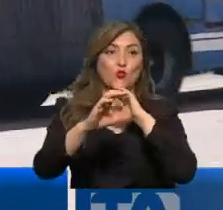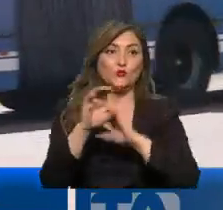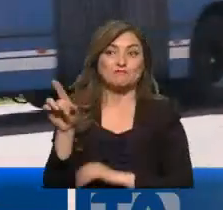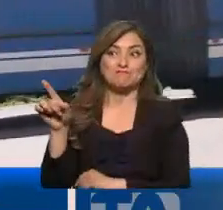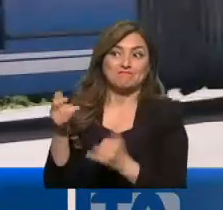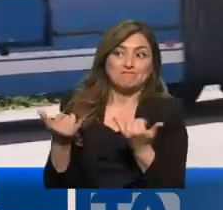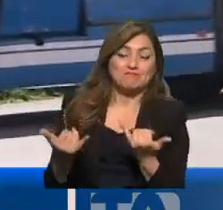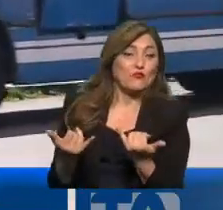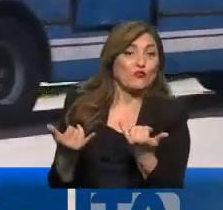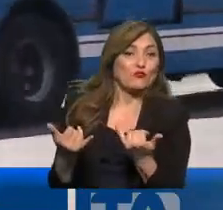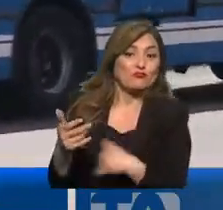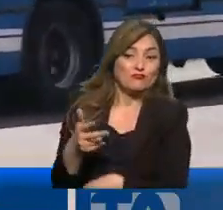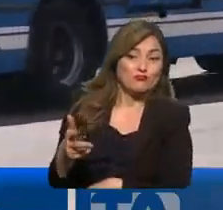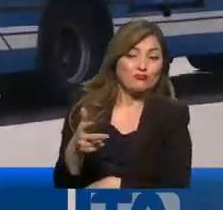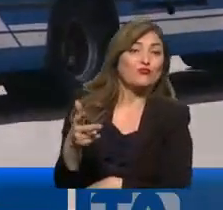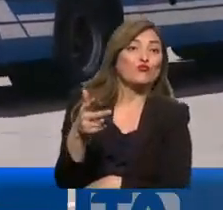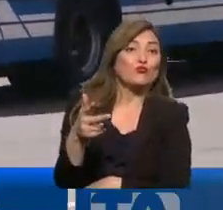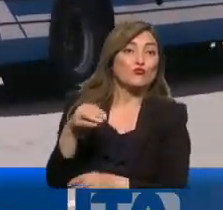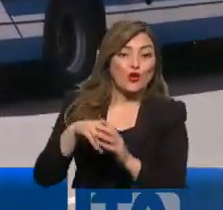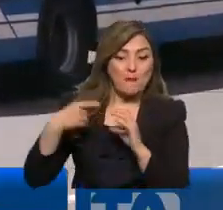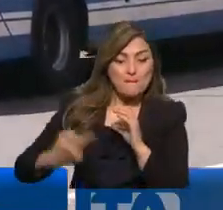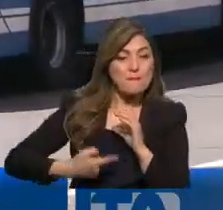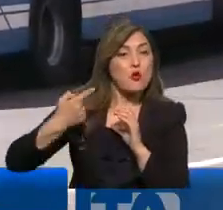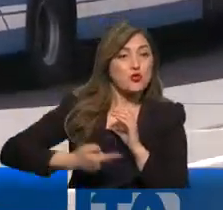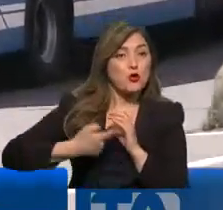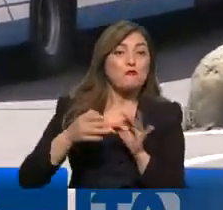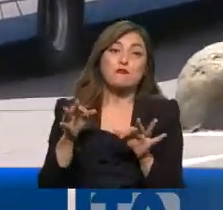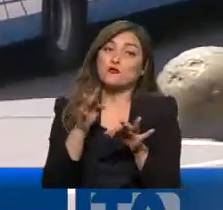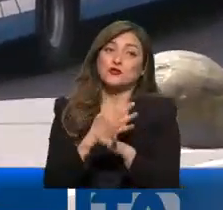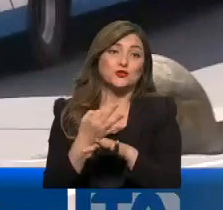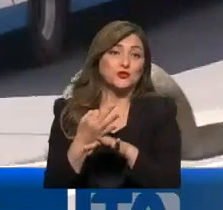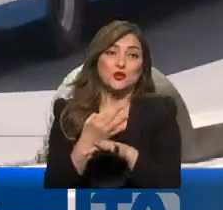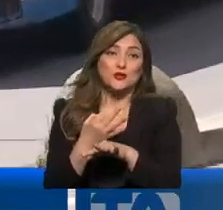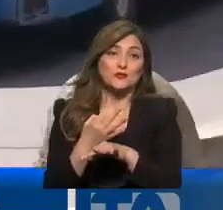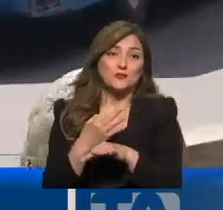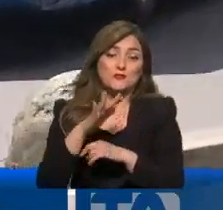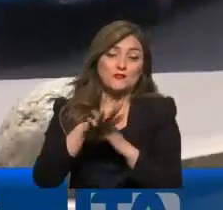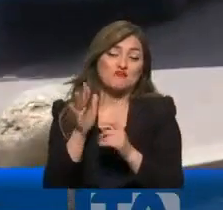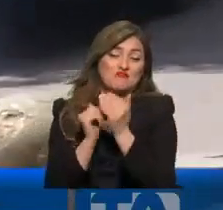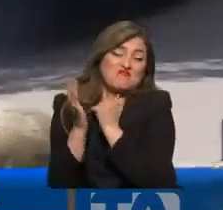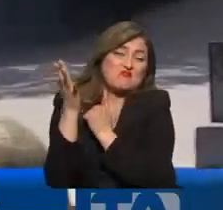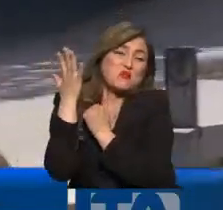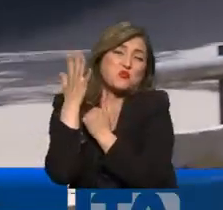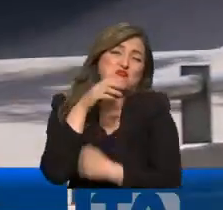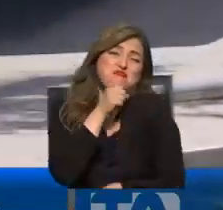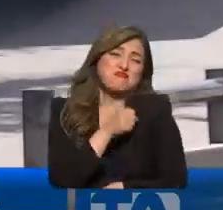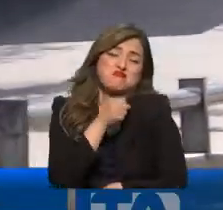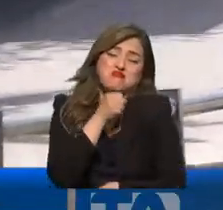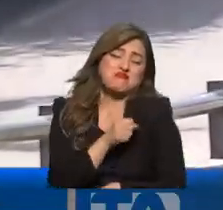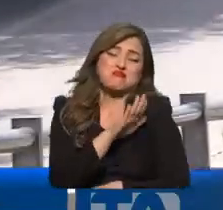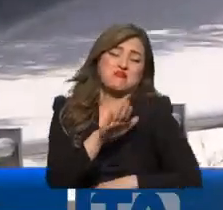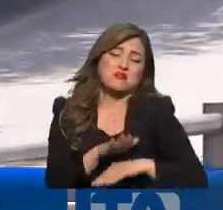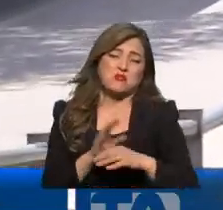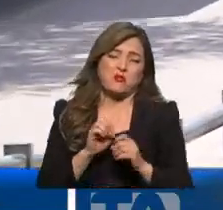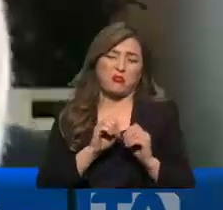aparentemente modernos en las calles, pero dentro de sus motores siguen funcionando con estándares ambientales muy atrasados en lo relativo